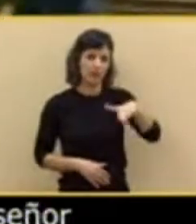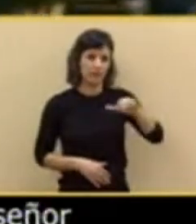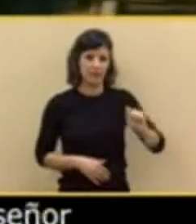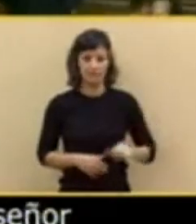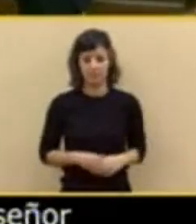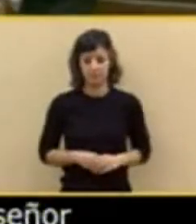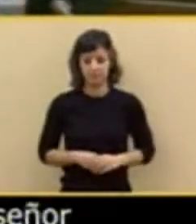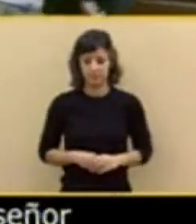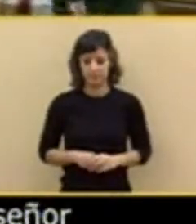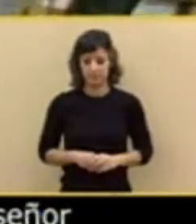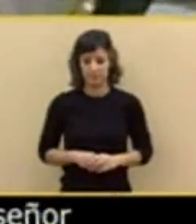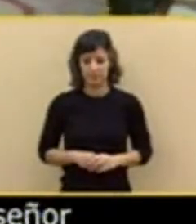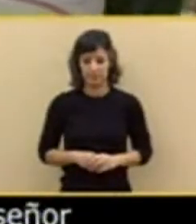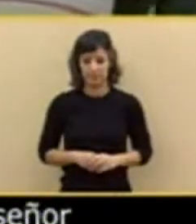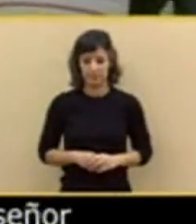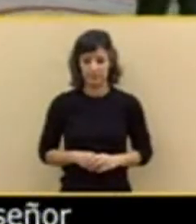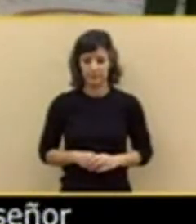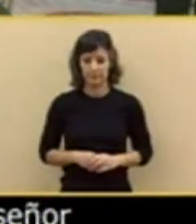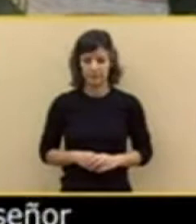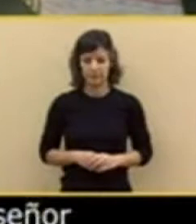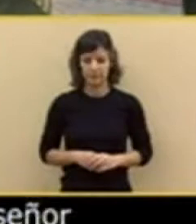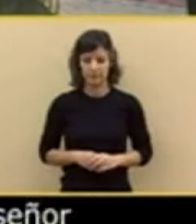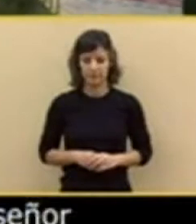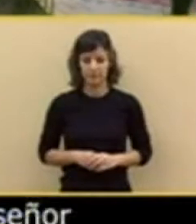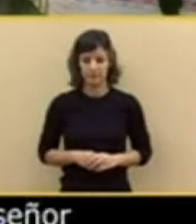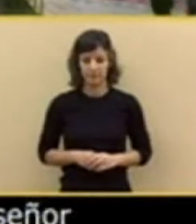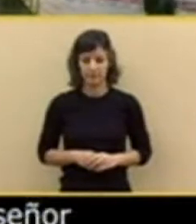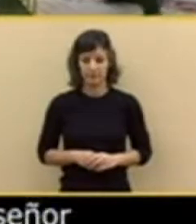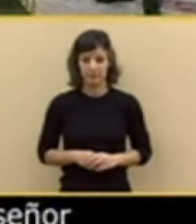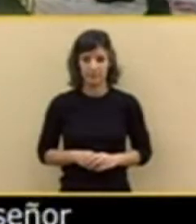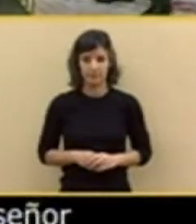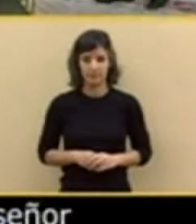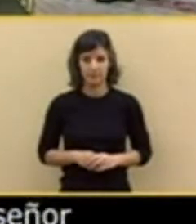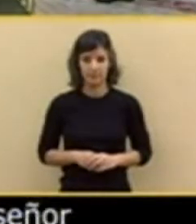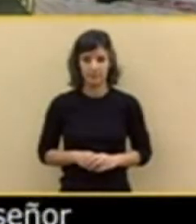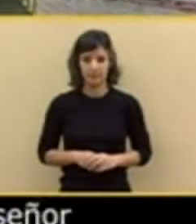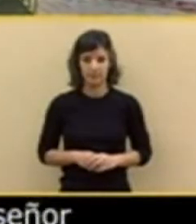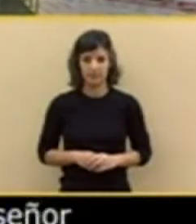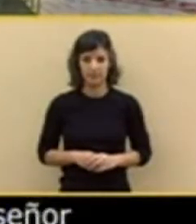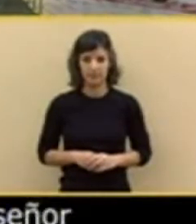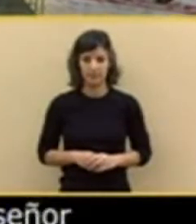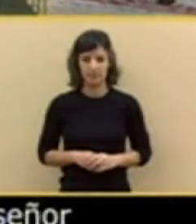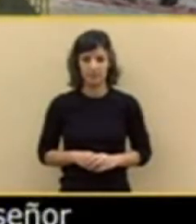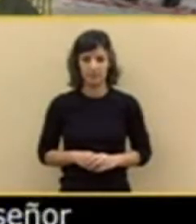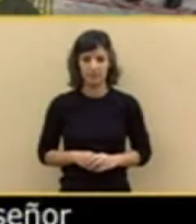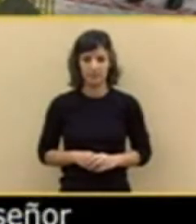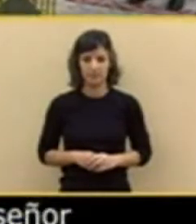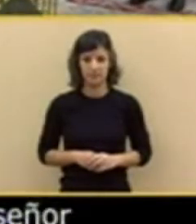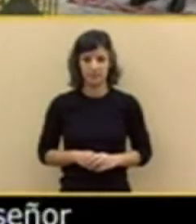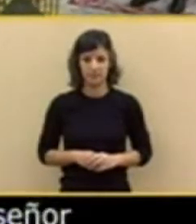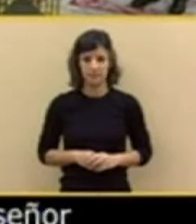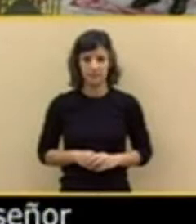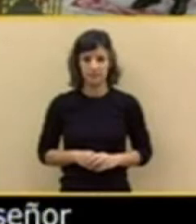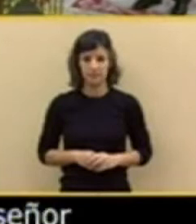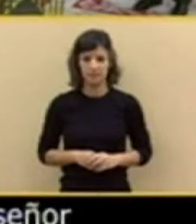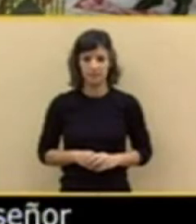regionalistas de derecha, desde Coalición Canaria, desde los de Navarro Suma,